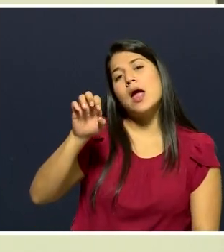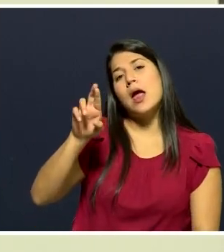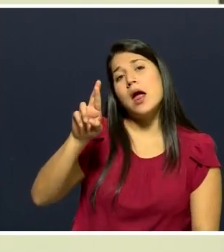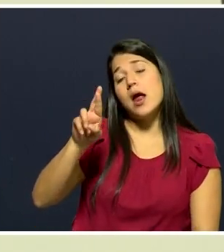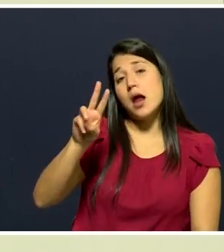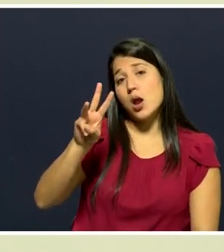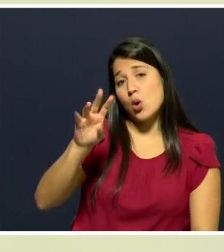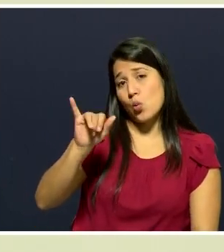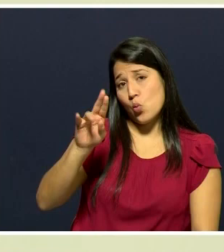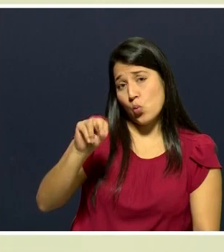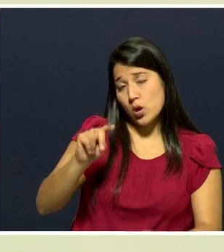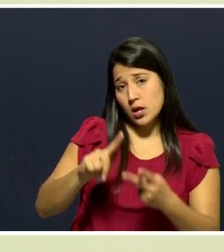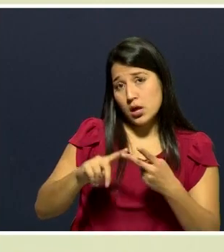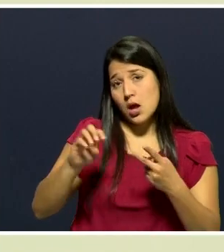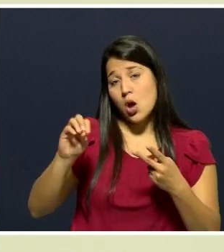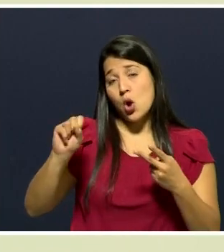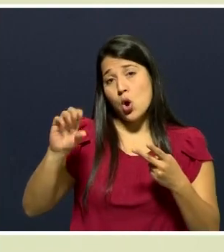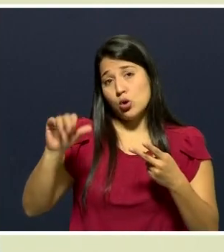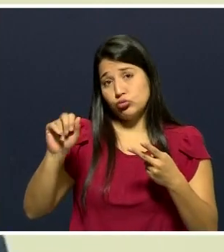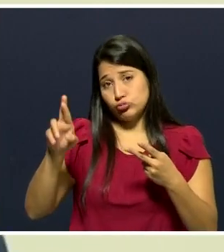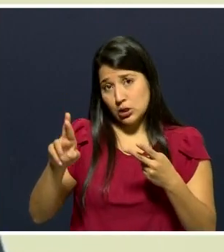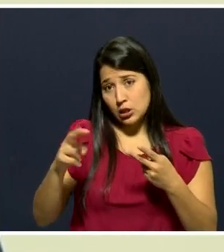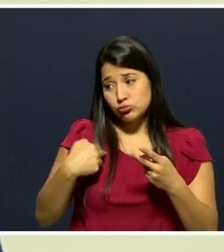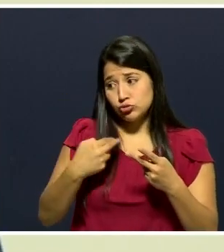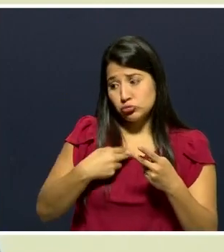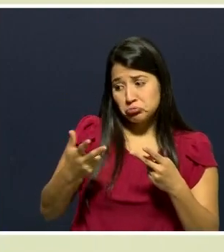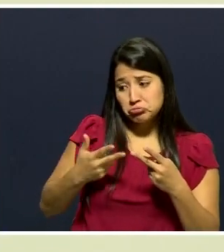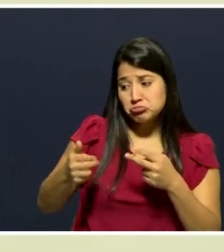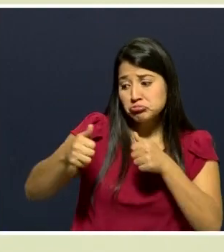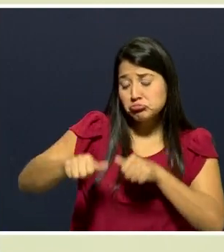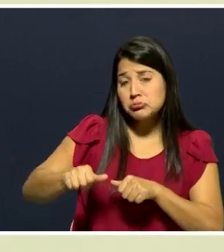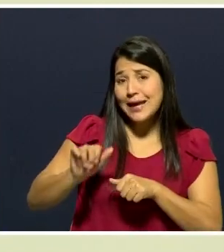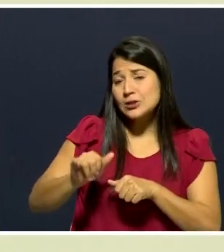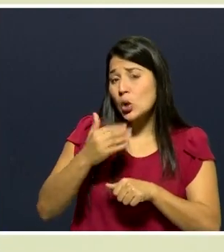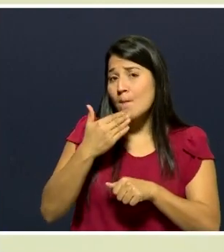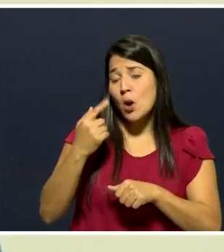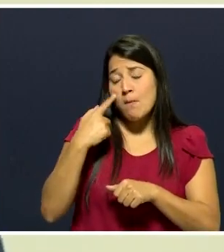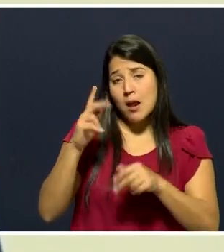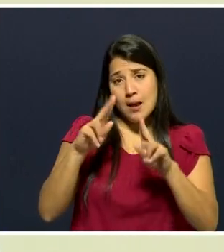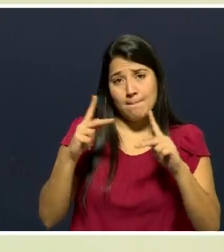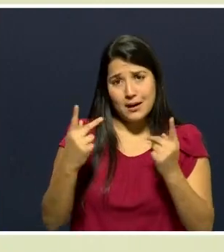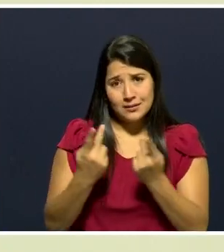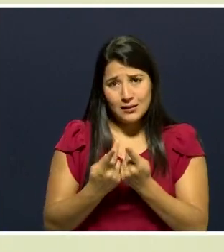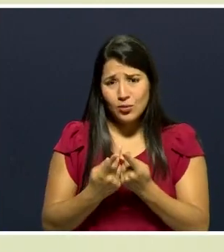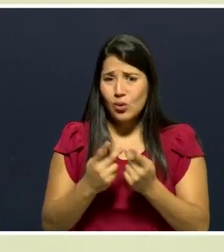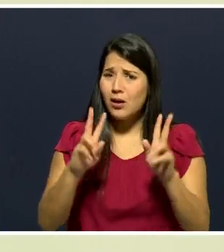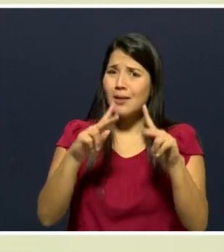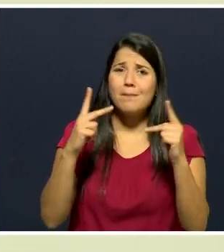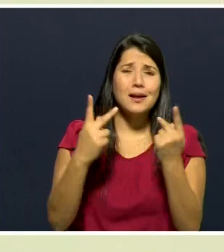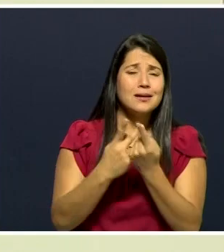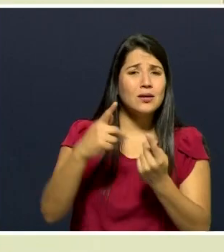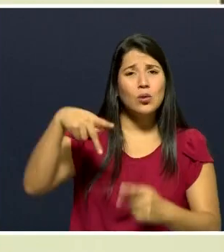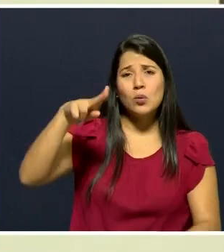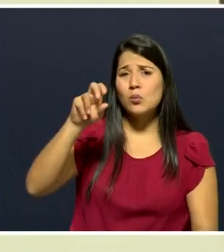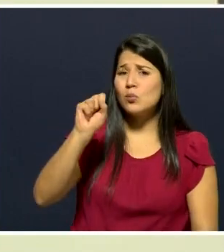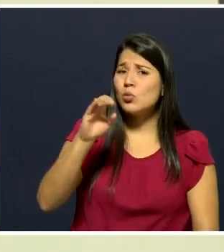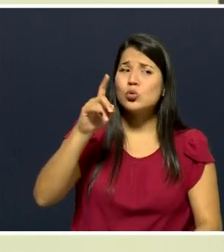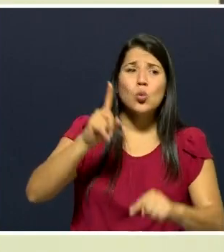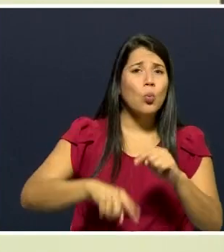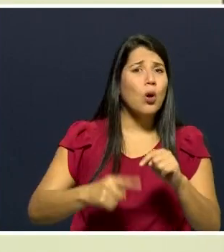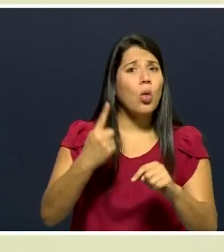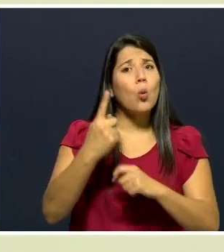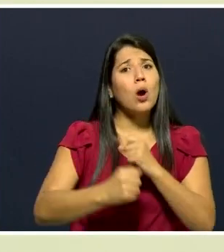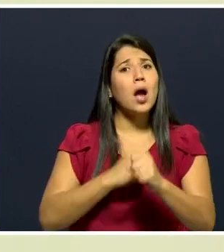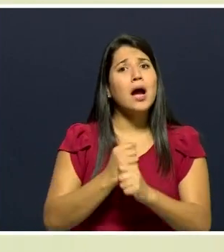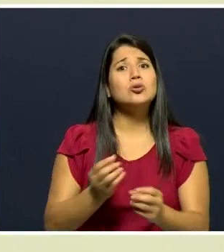tomamos una decisión que era lo mejor para el partido. El Partido Unidad Social Cristiana no se puede quedar un año más fuera del directorio